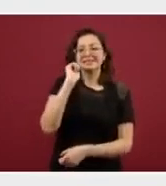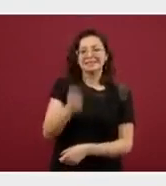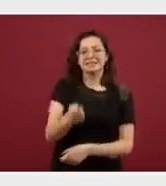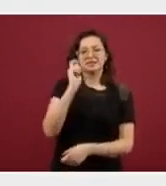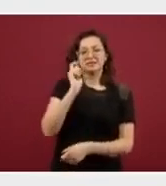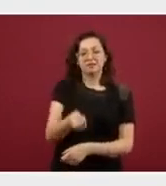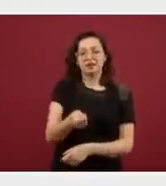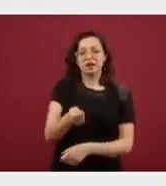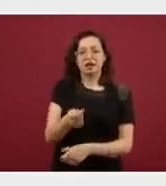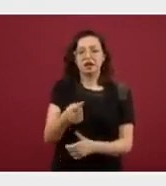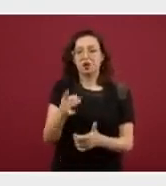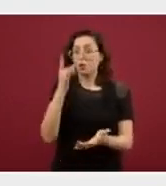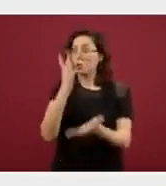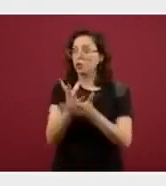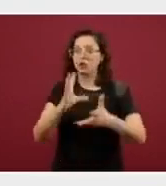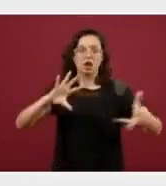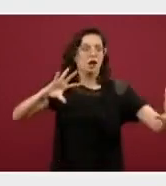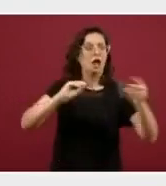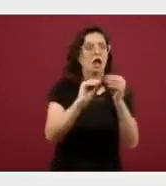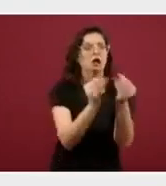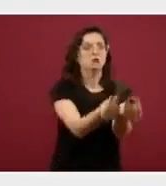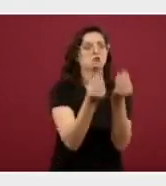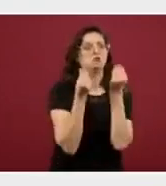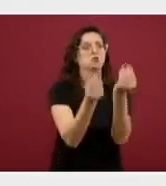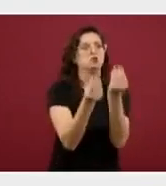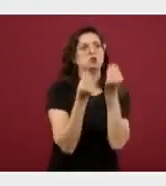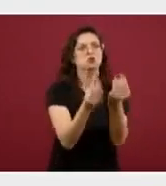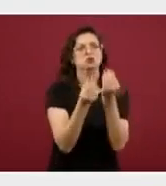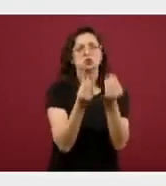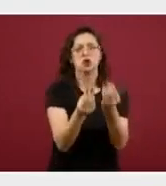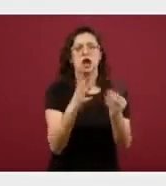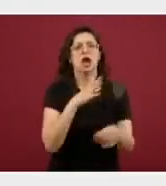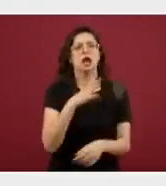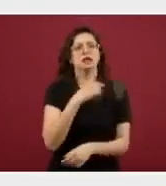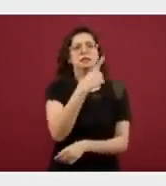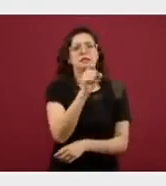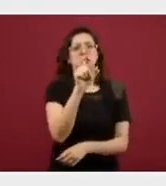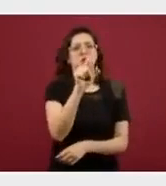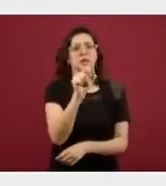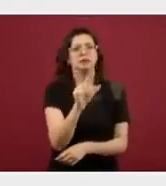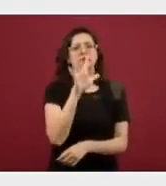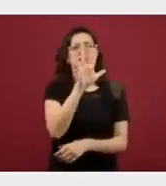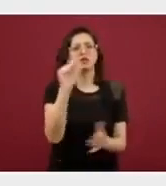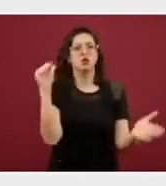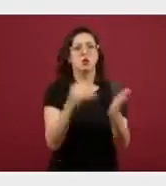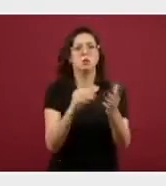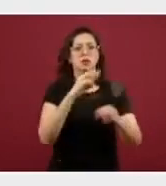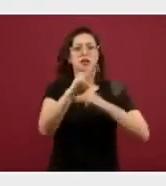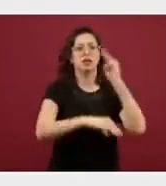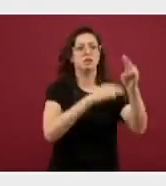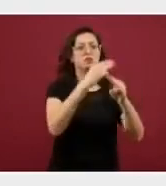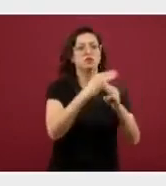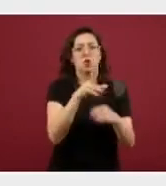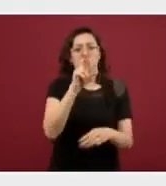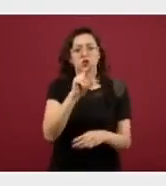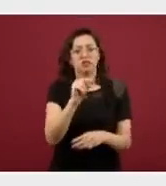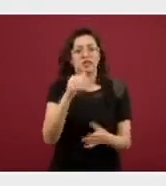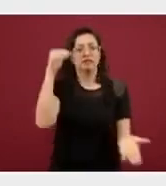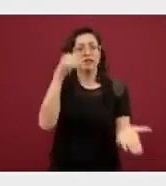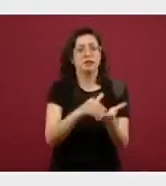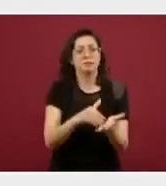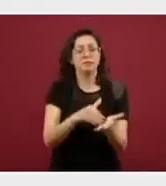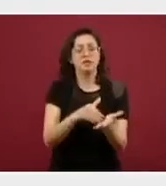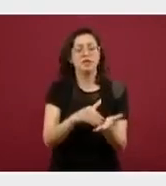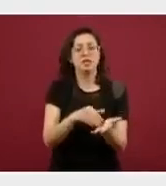los acumulados, siempre van a ser grandes. Ya se acumularon 125,000 casos en el mundo, 80,000 en China, pero en China ya no